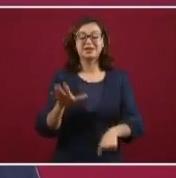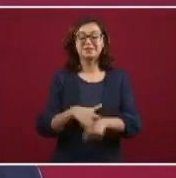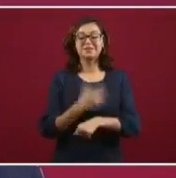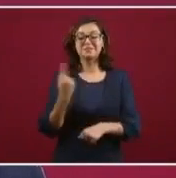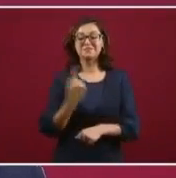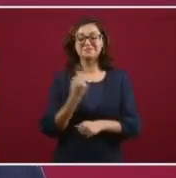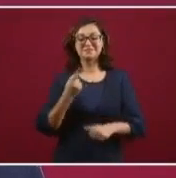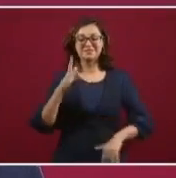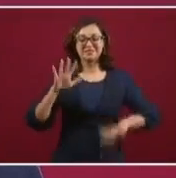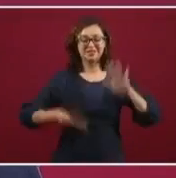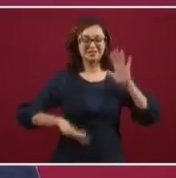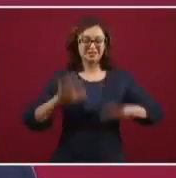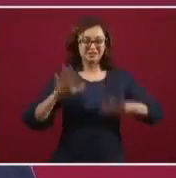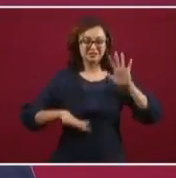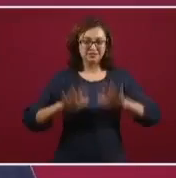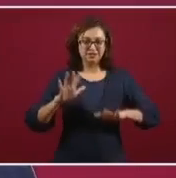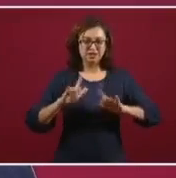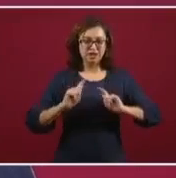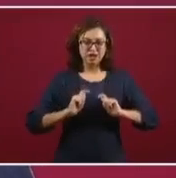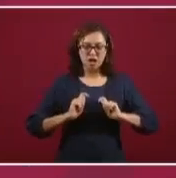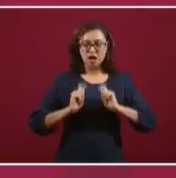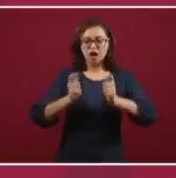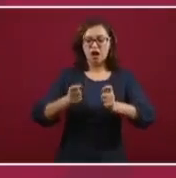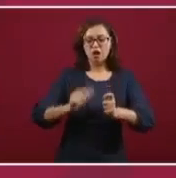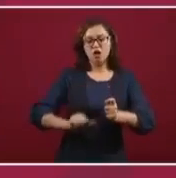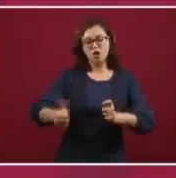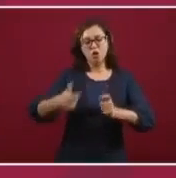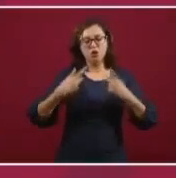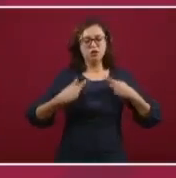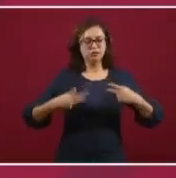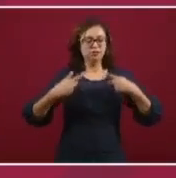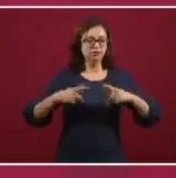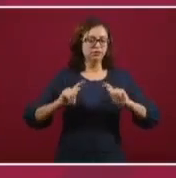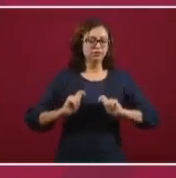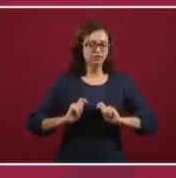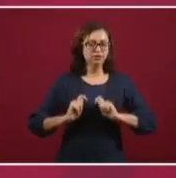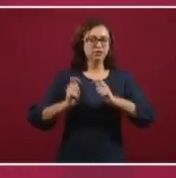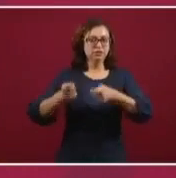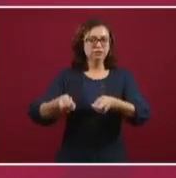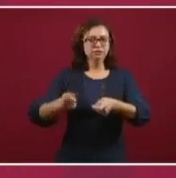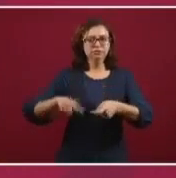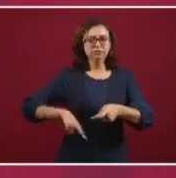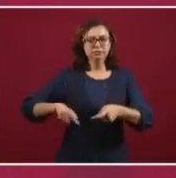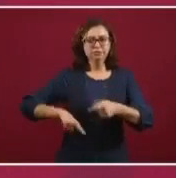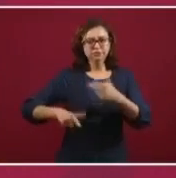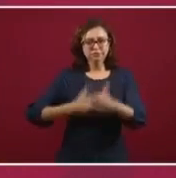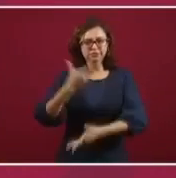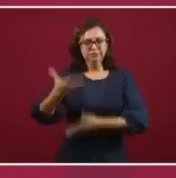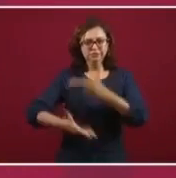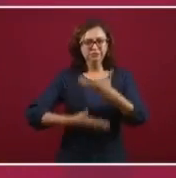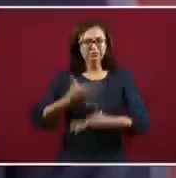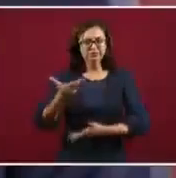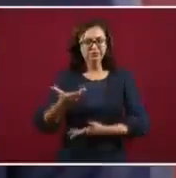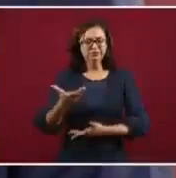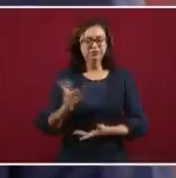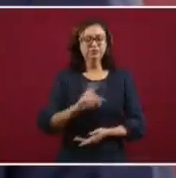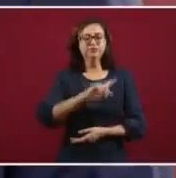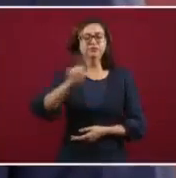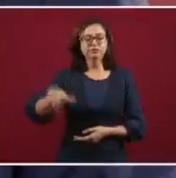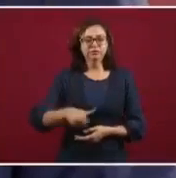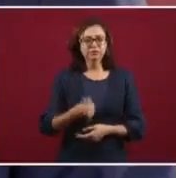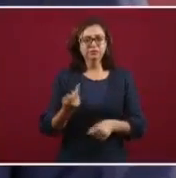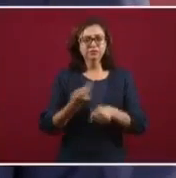hay veces que se delega a funcionarios, a servidores públicos, y